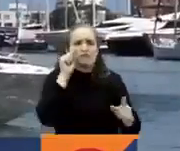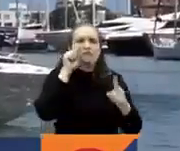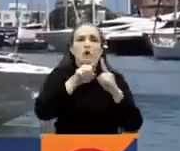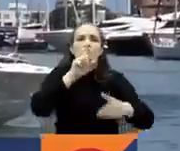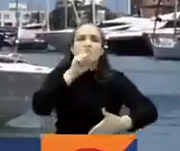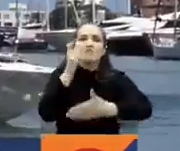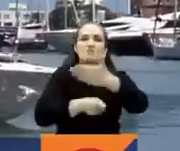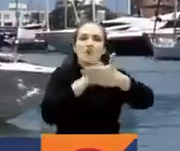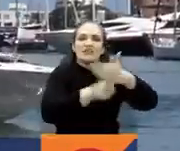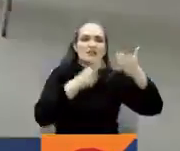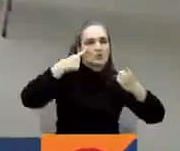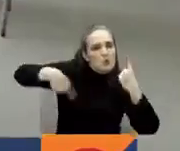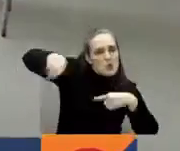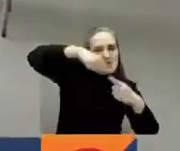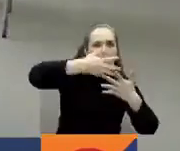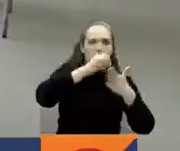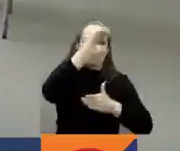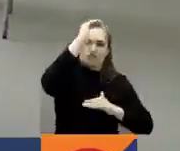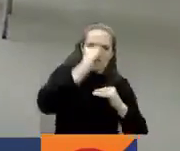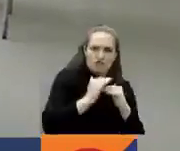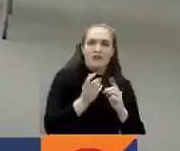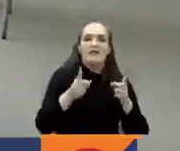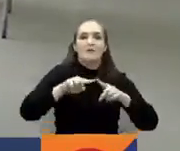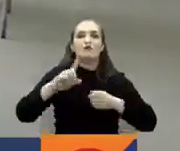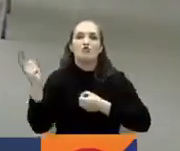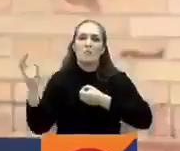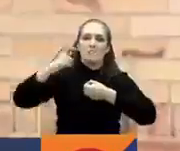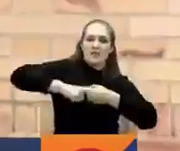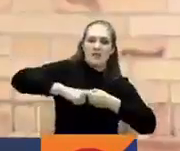tributarios de la ley de turismo, para que la matrícula cero sea una política